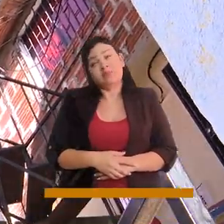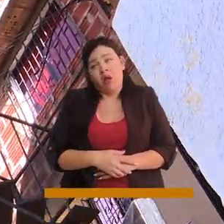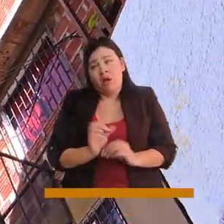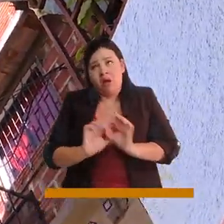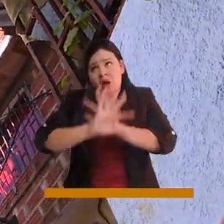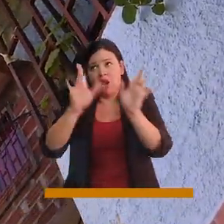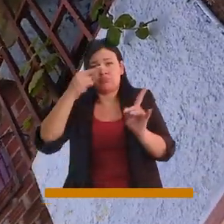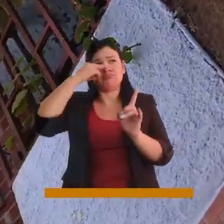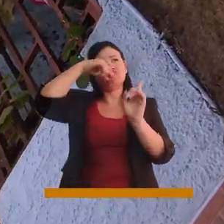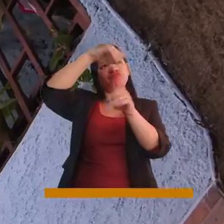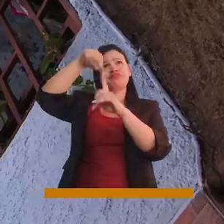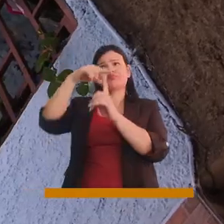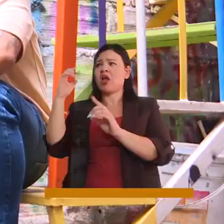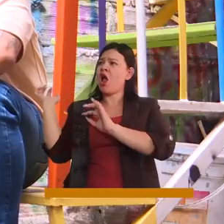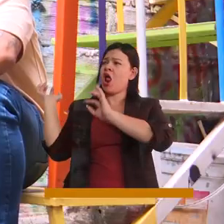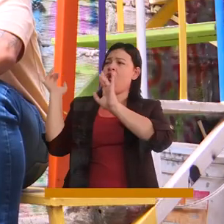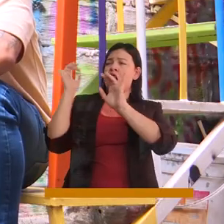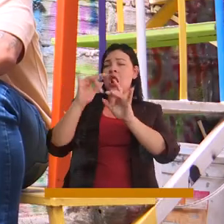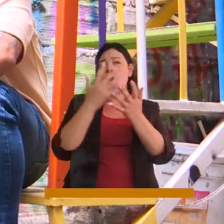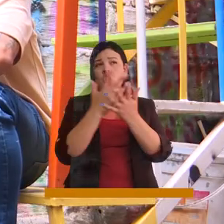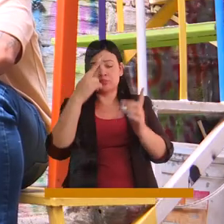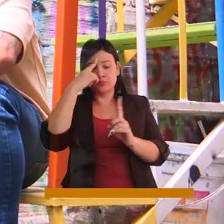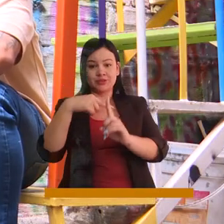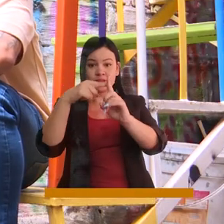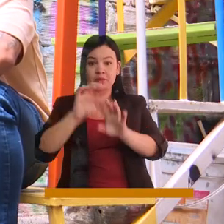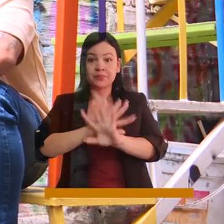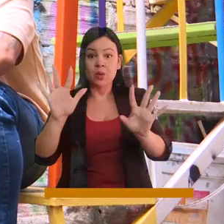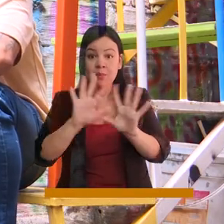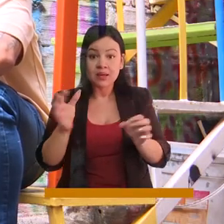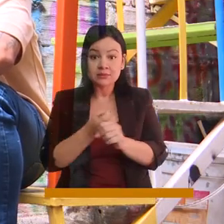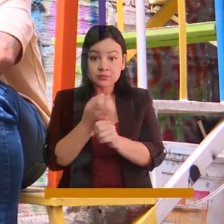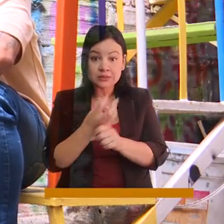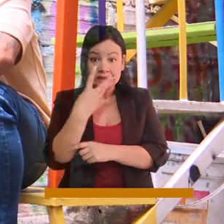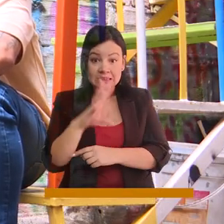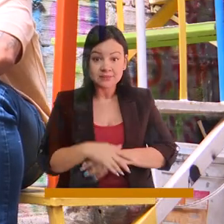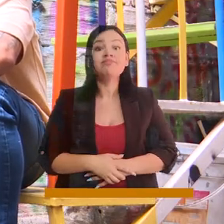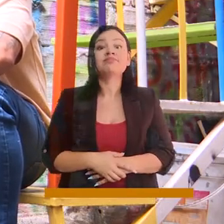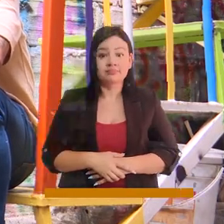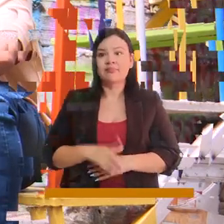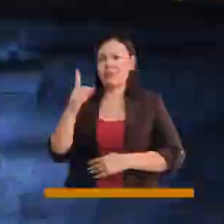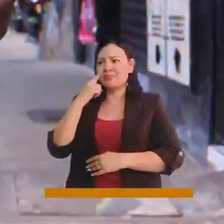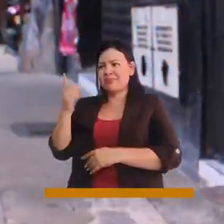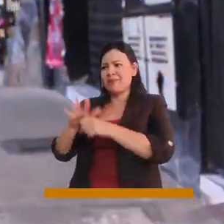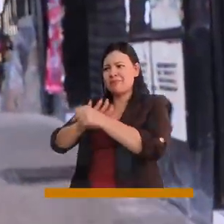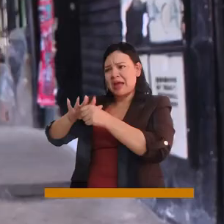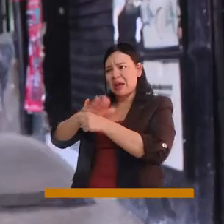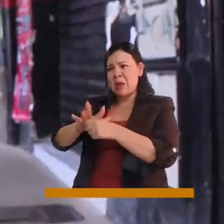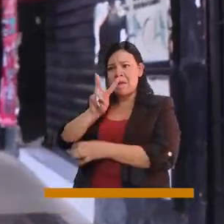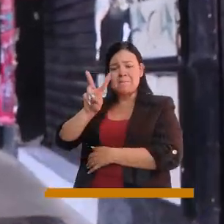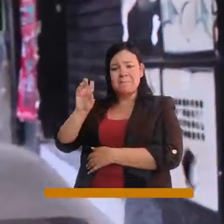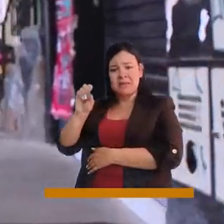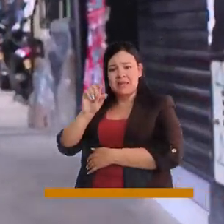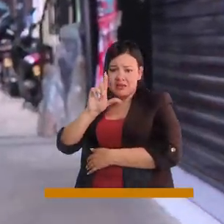traído cosas muy positivas para la comuna 13 pero volvemos a lo mismo No es solo la comuna 13 es el barrio 20 de julio y